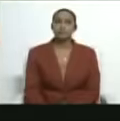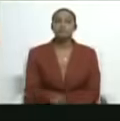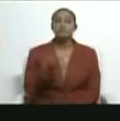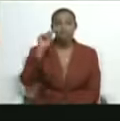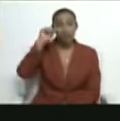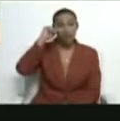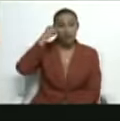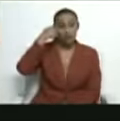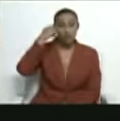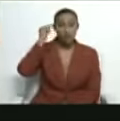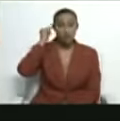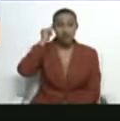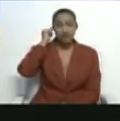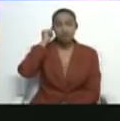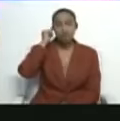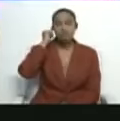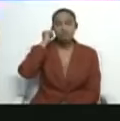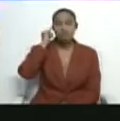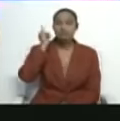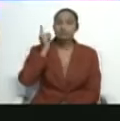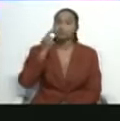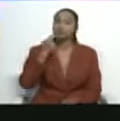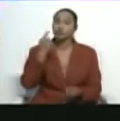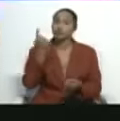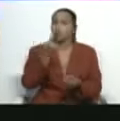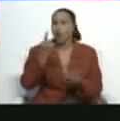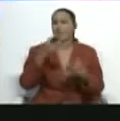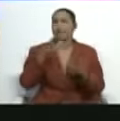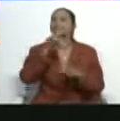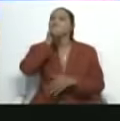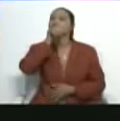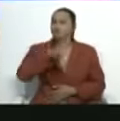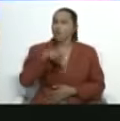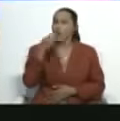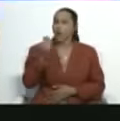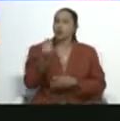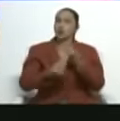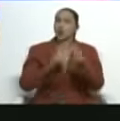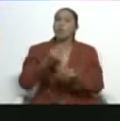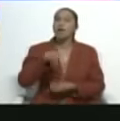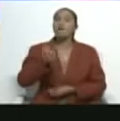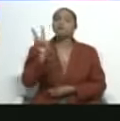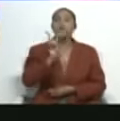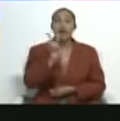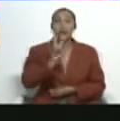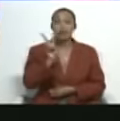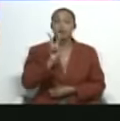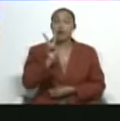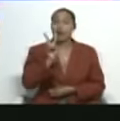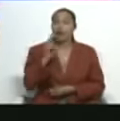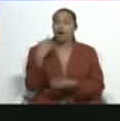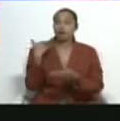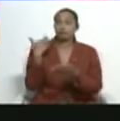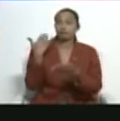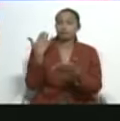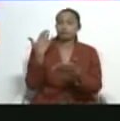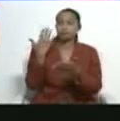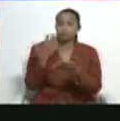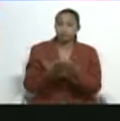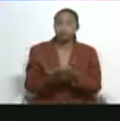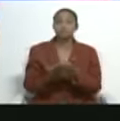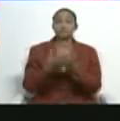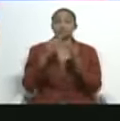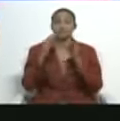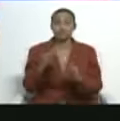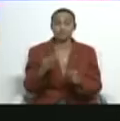recordar solo algunos episodios recientes de esta historia de esta tremenda